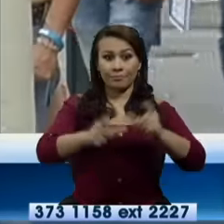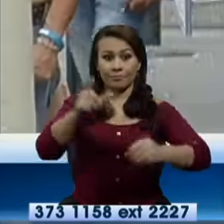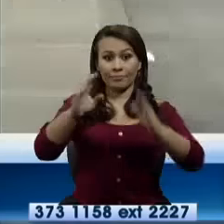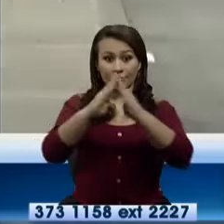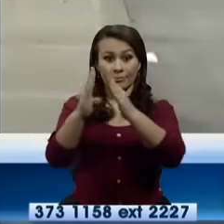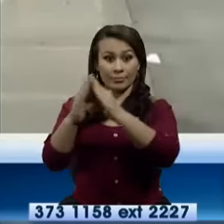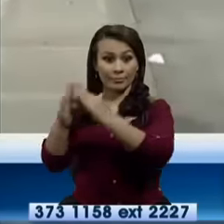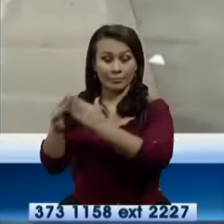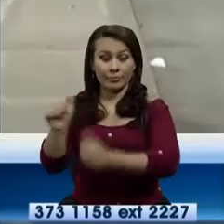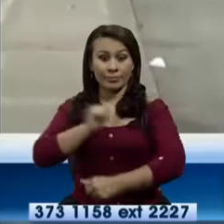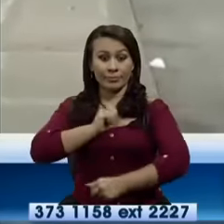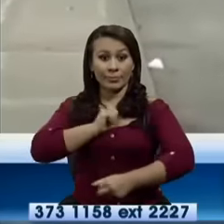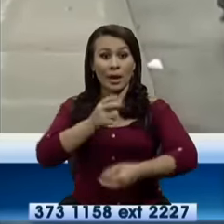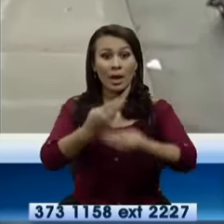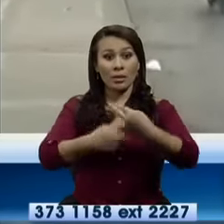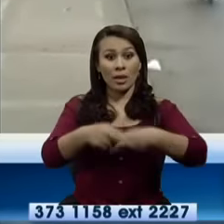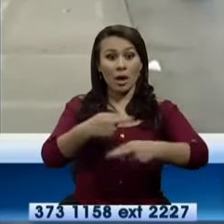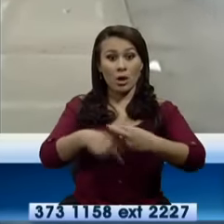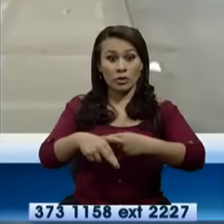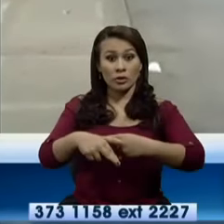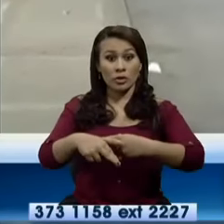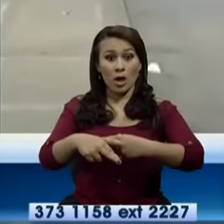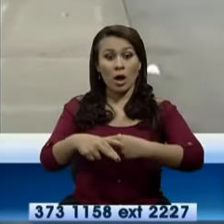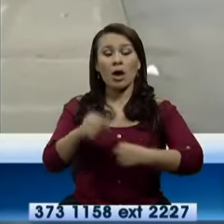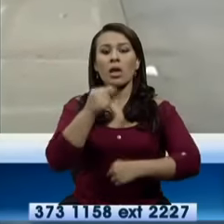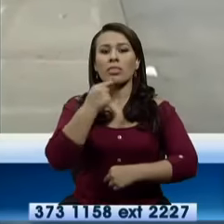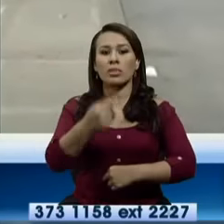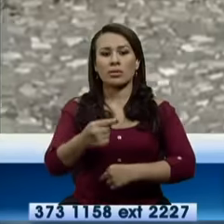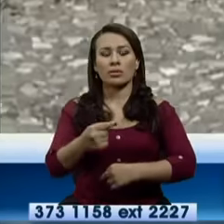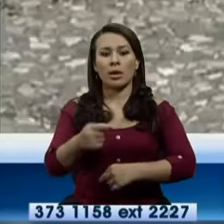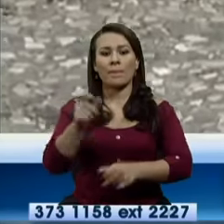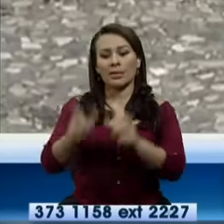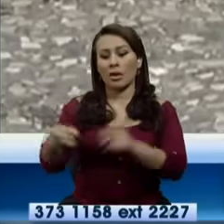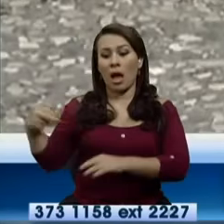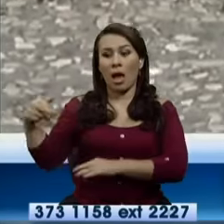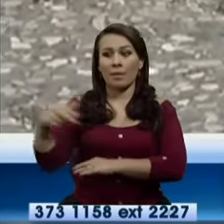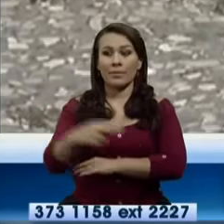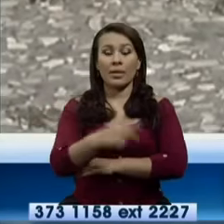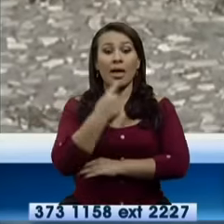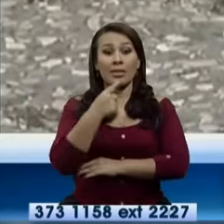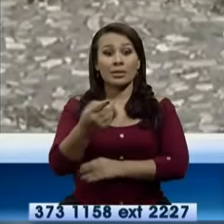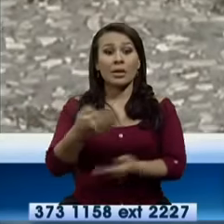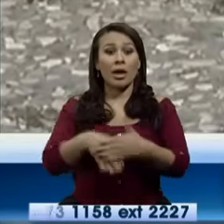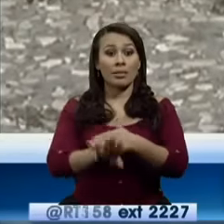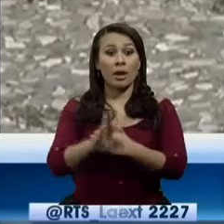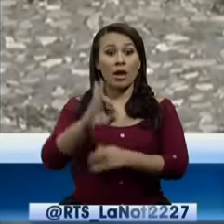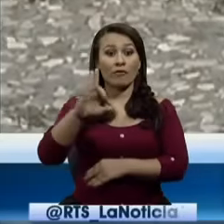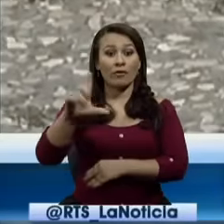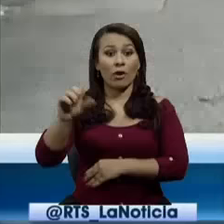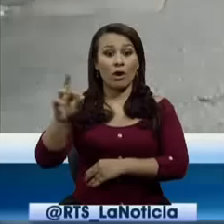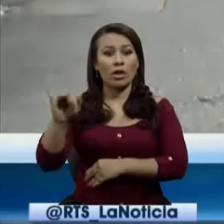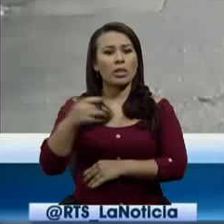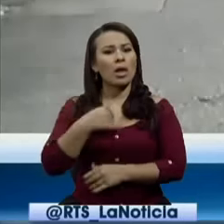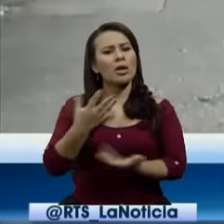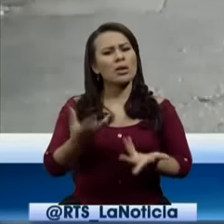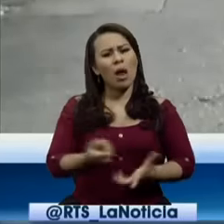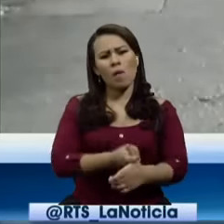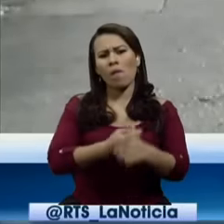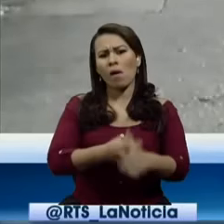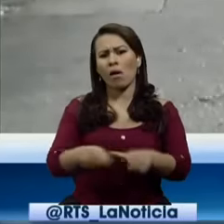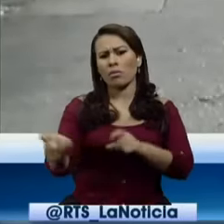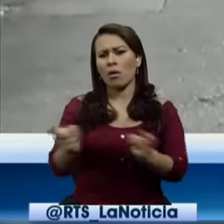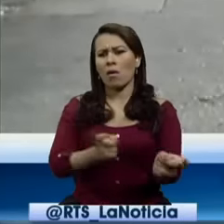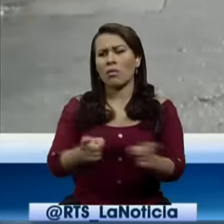dueños de locales comerciales y quienes circulan por las calles de acceso a la Florida Norte piden urgente control de la